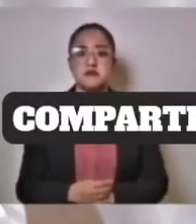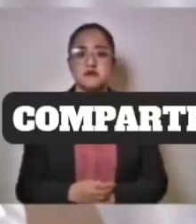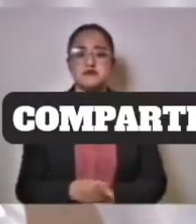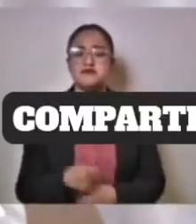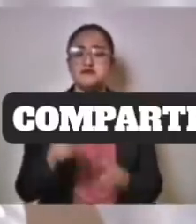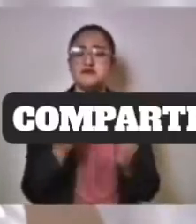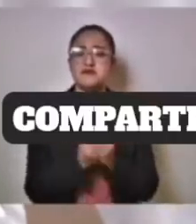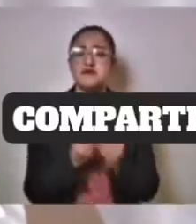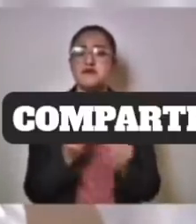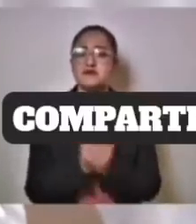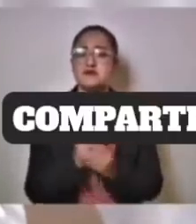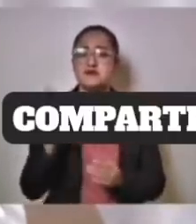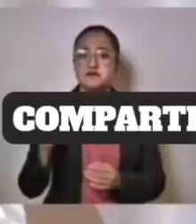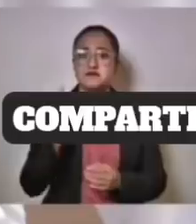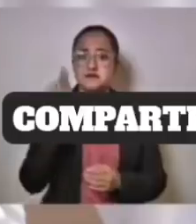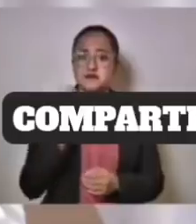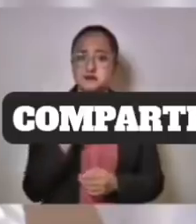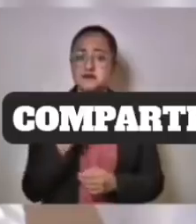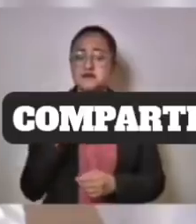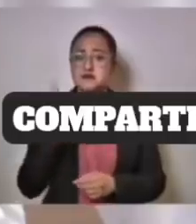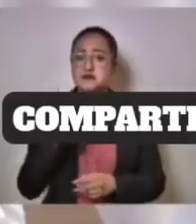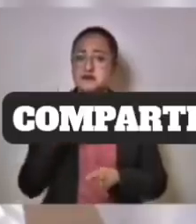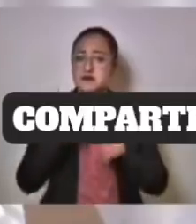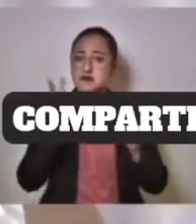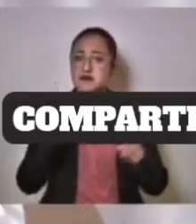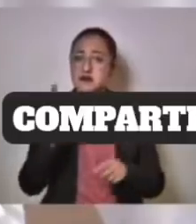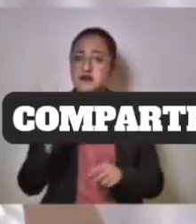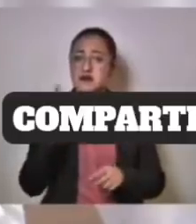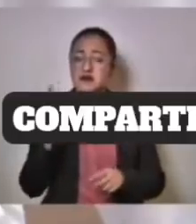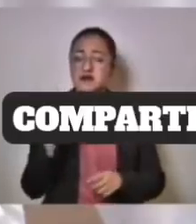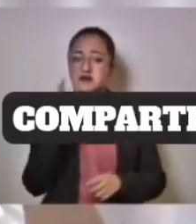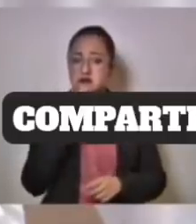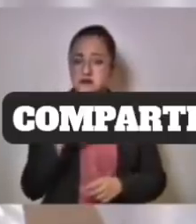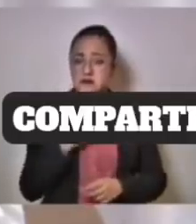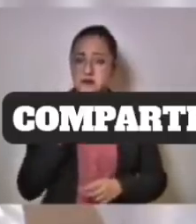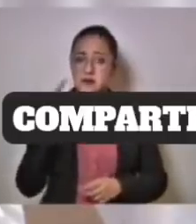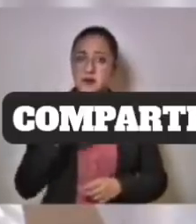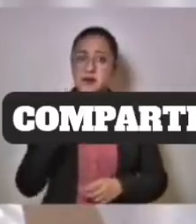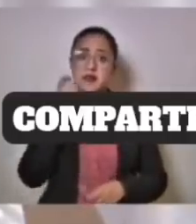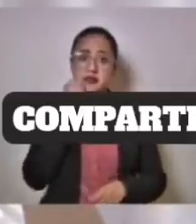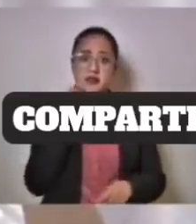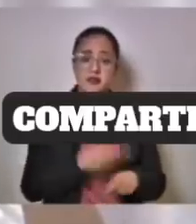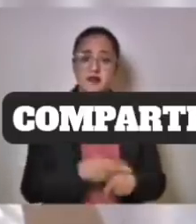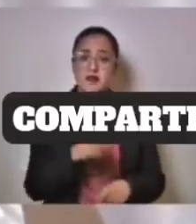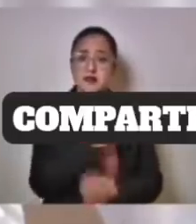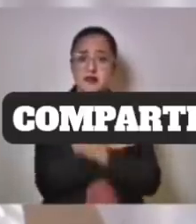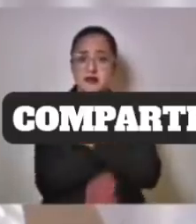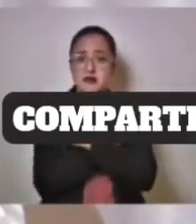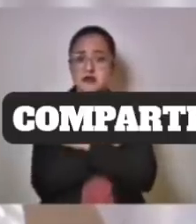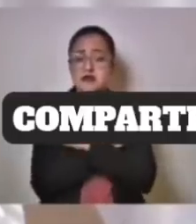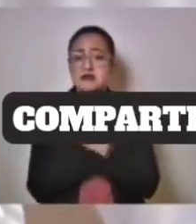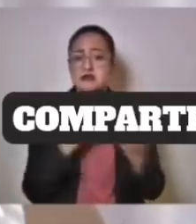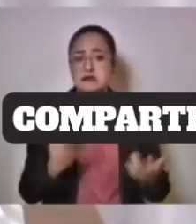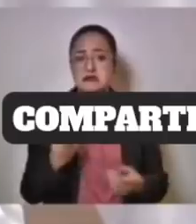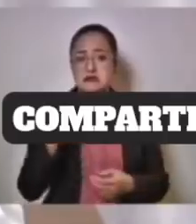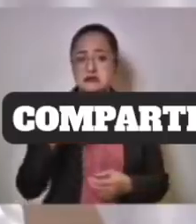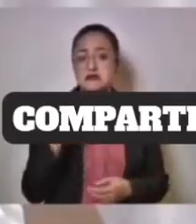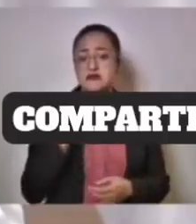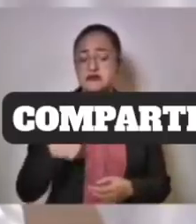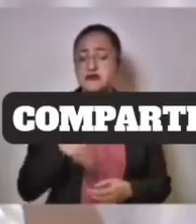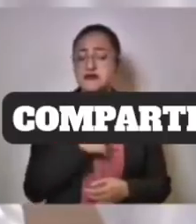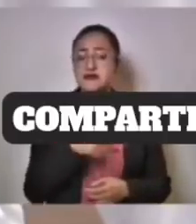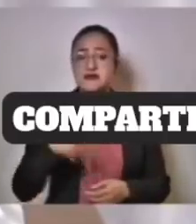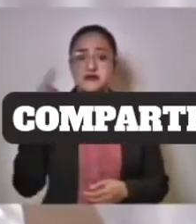Es un asunto federal el tema de regreso a clases, porque depende de la Secretaría de Educación, pero nosotros en